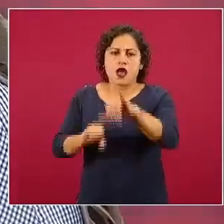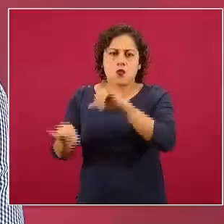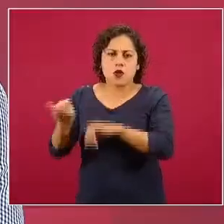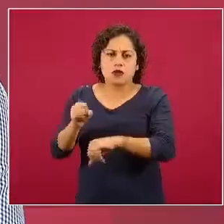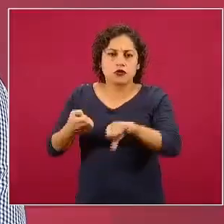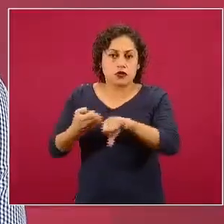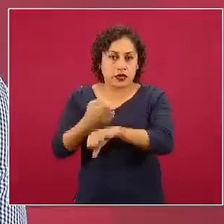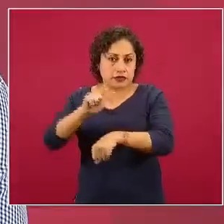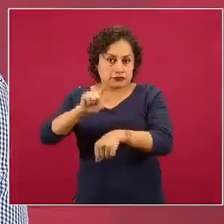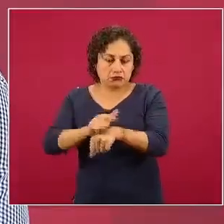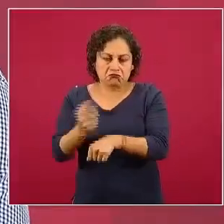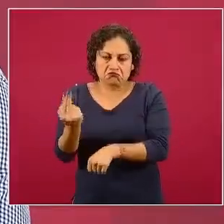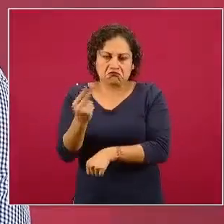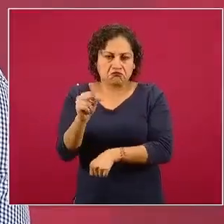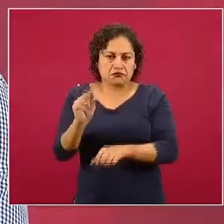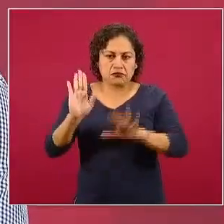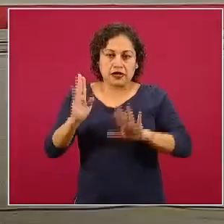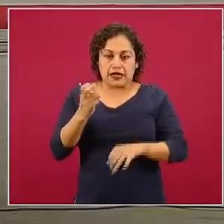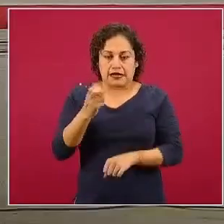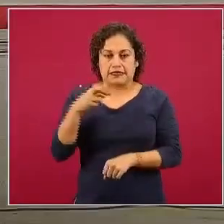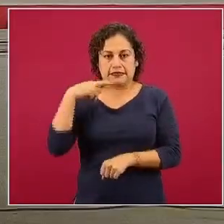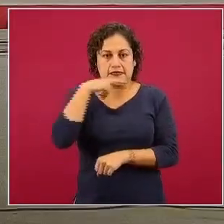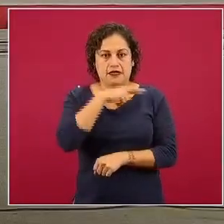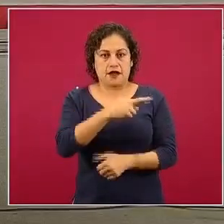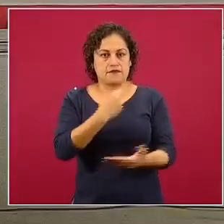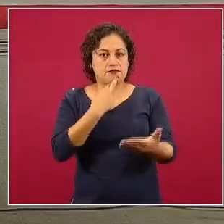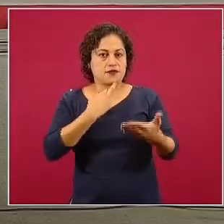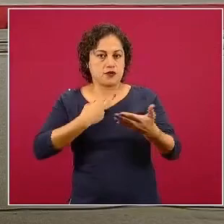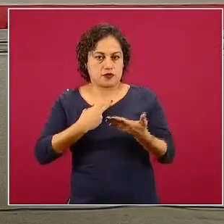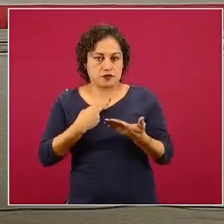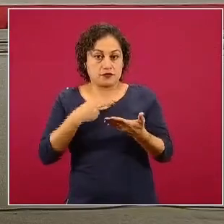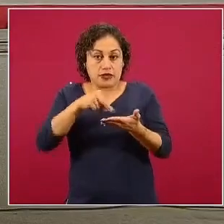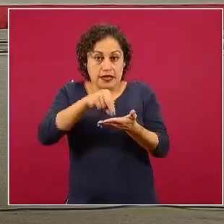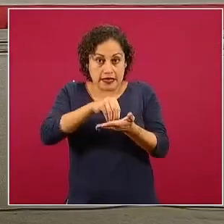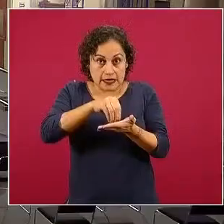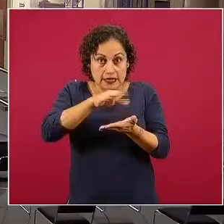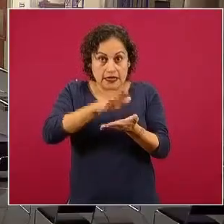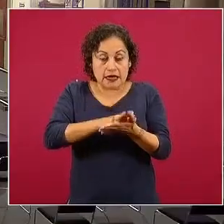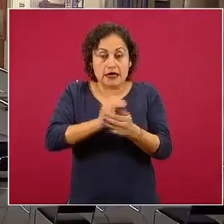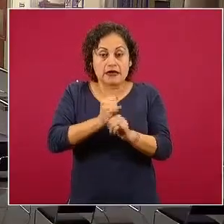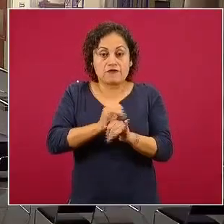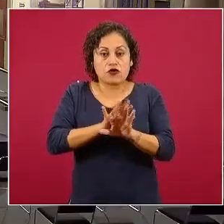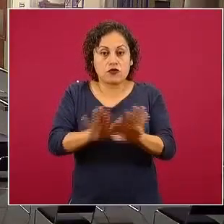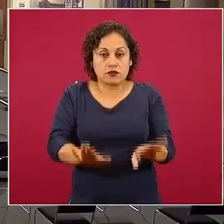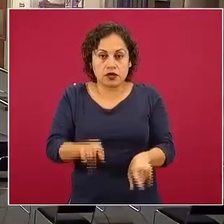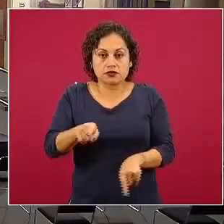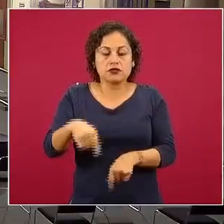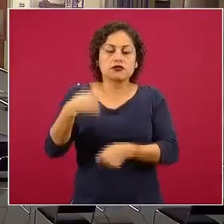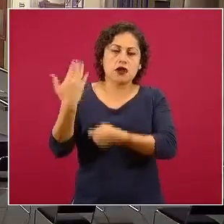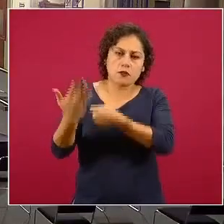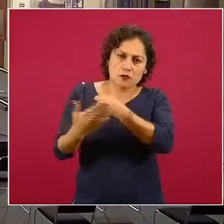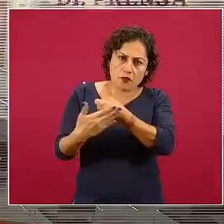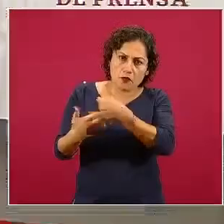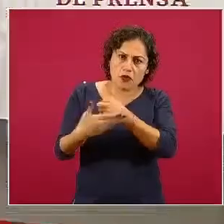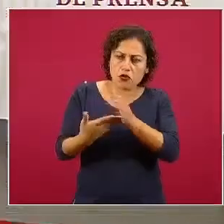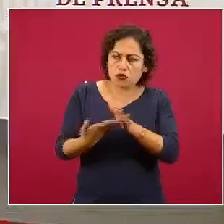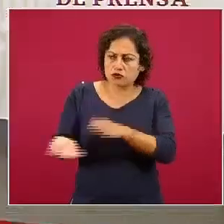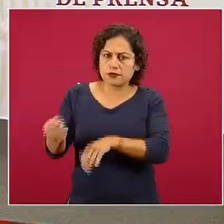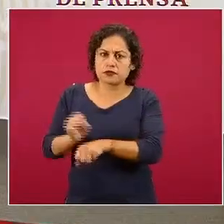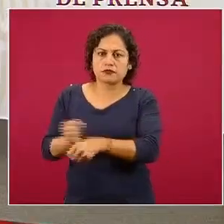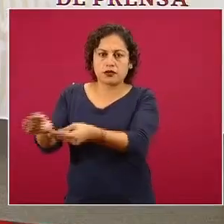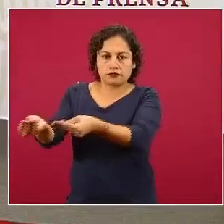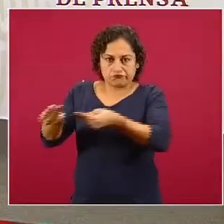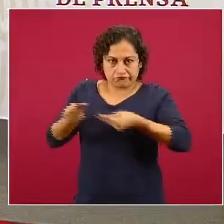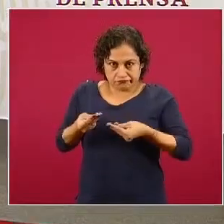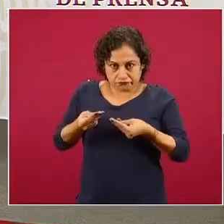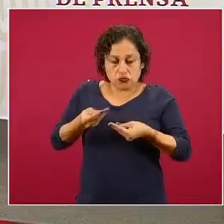utilidades de la prueba, y entonces, por lo tanto, los datos vamos a empezar a tenerlos en el transcurso de la semana y con mucho gusto se